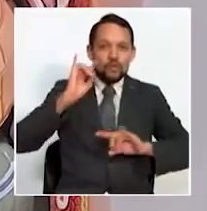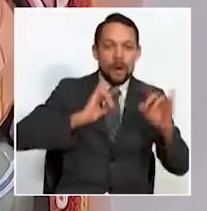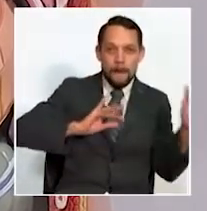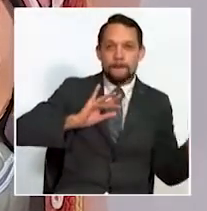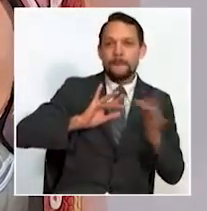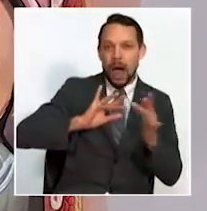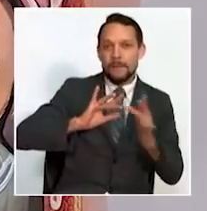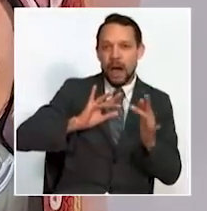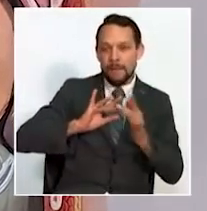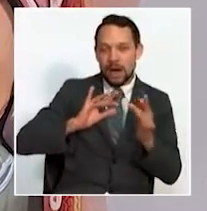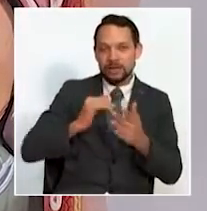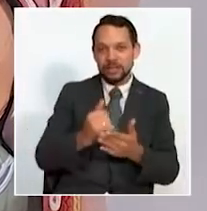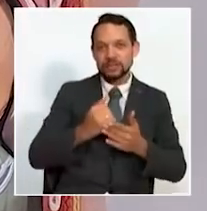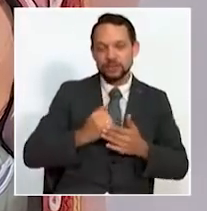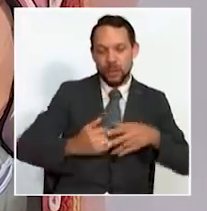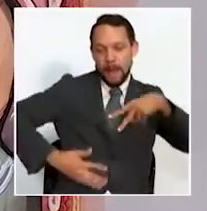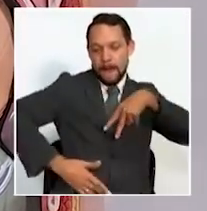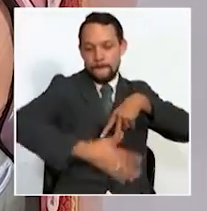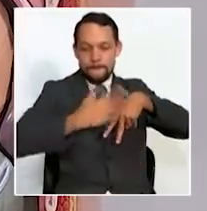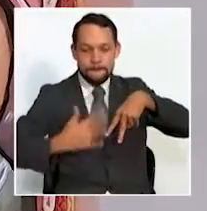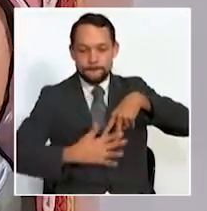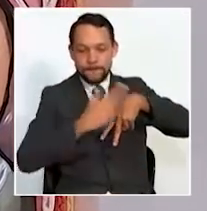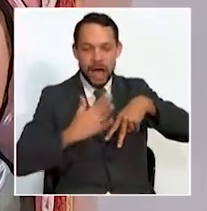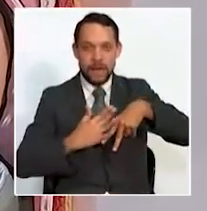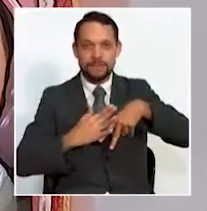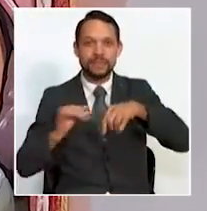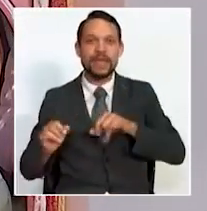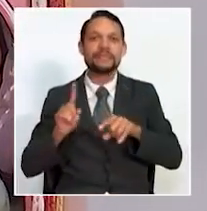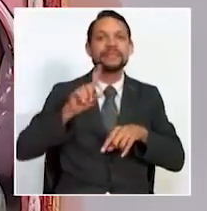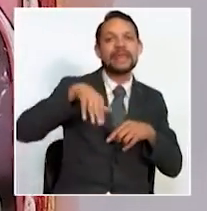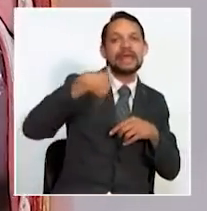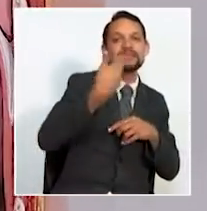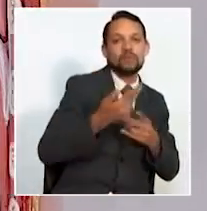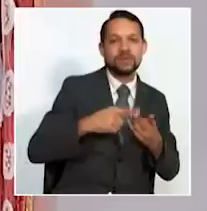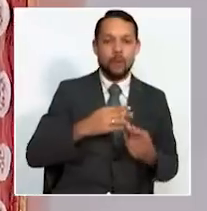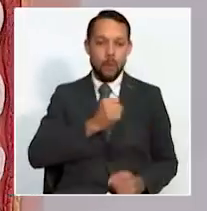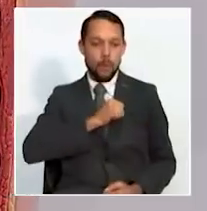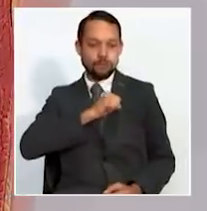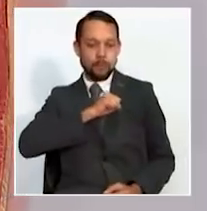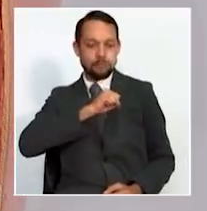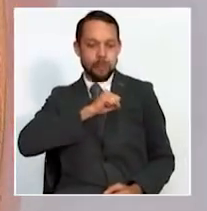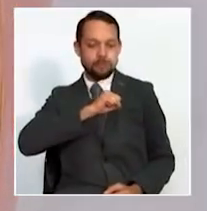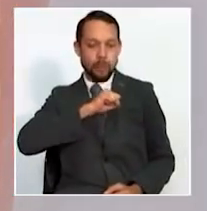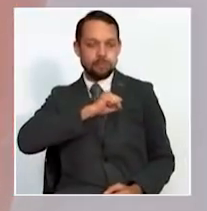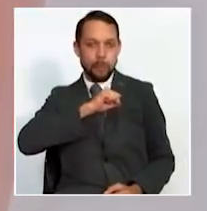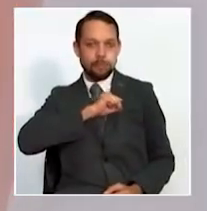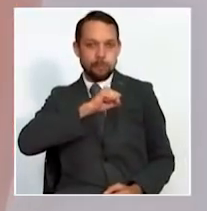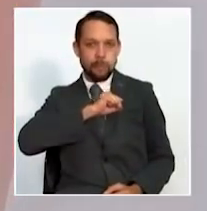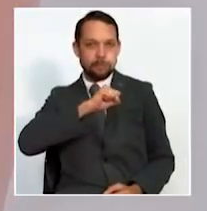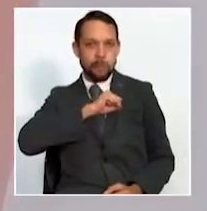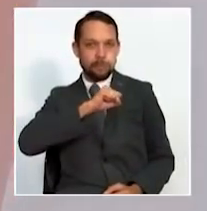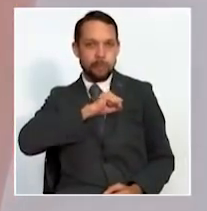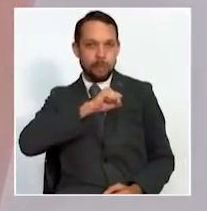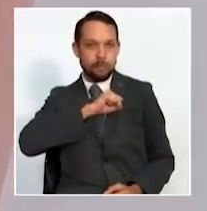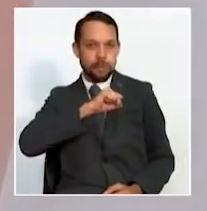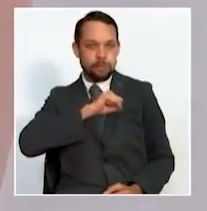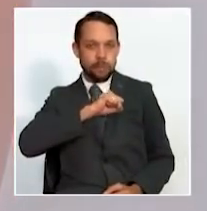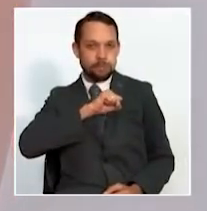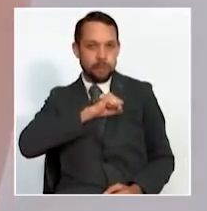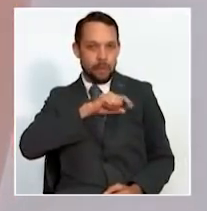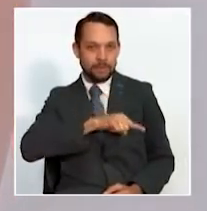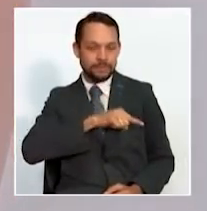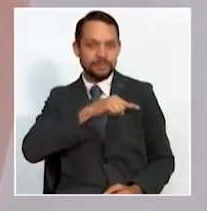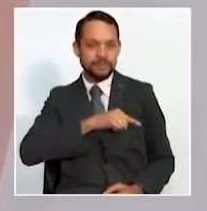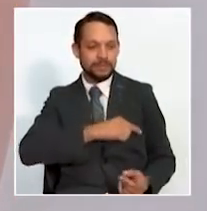en general. Del pulmón pasa al corazón, donde por medio de la arteria pulmonar la